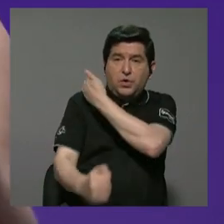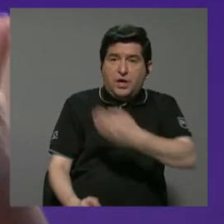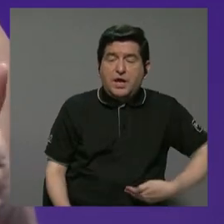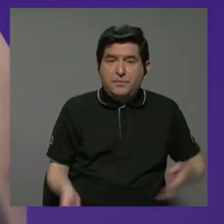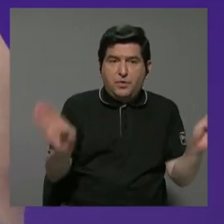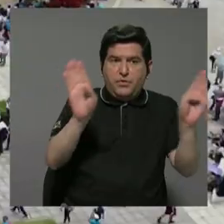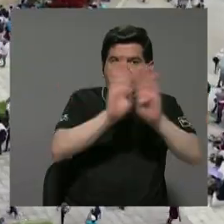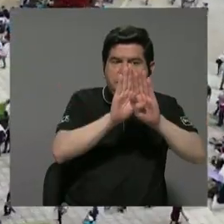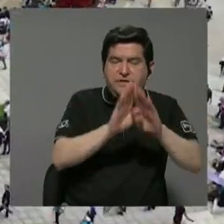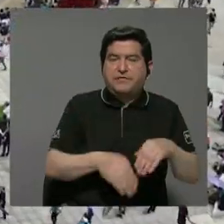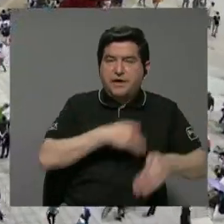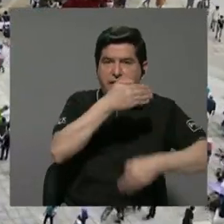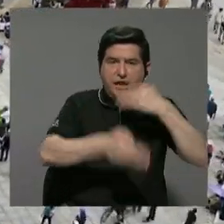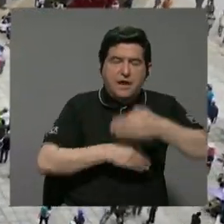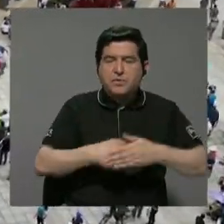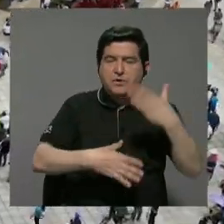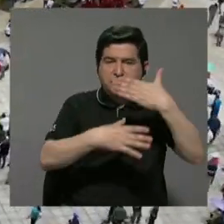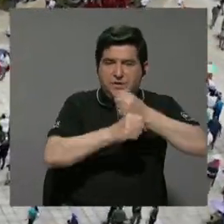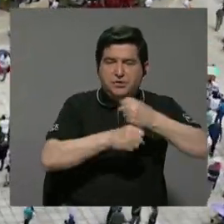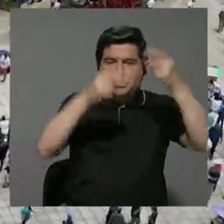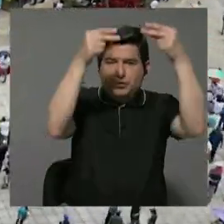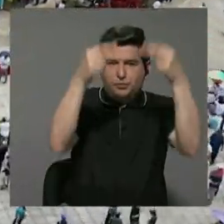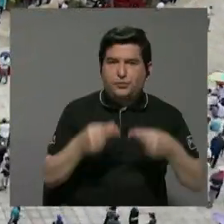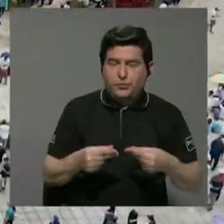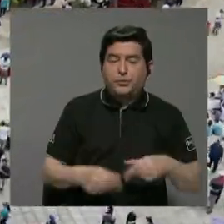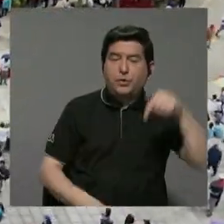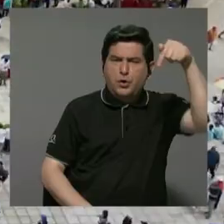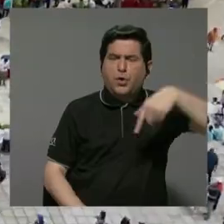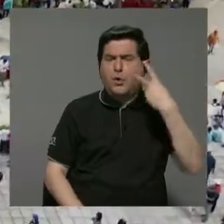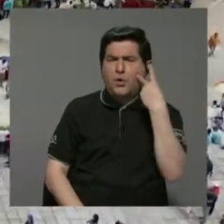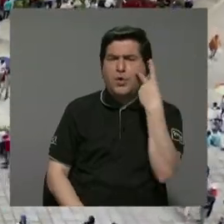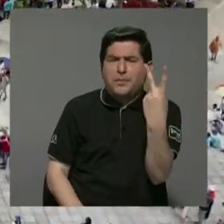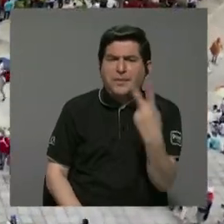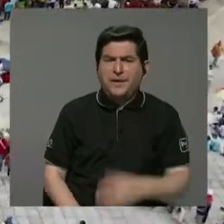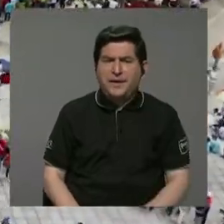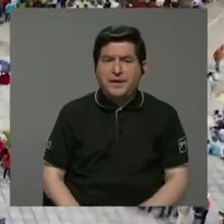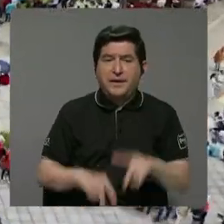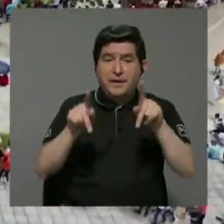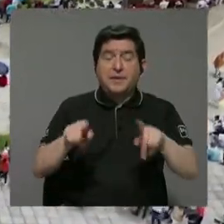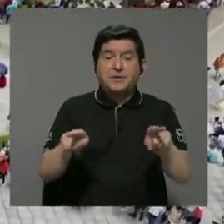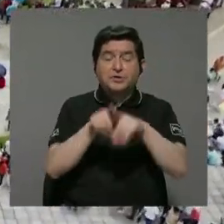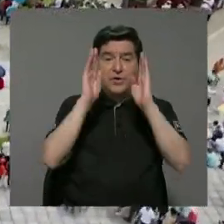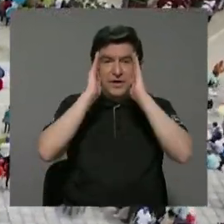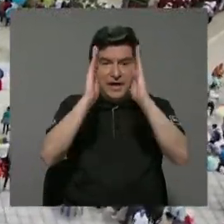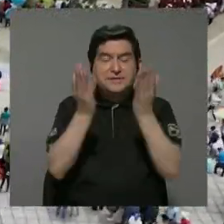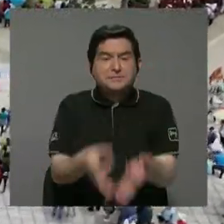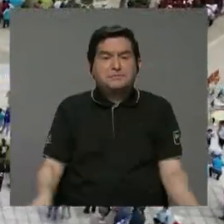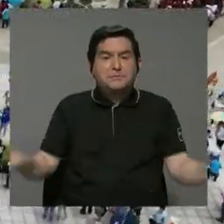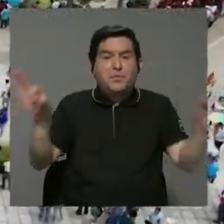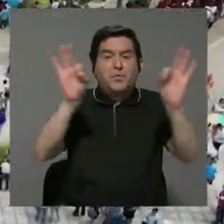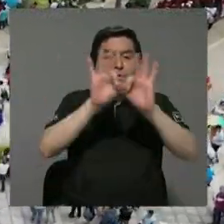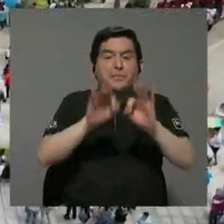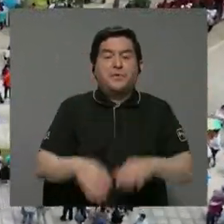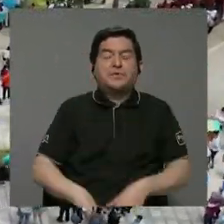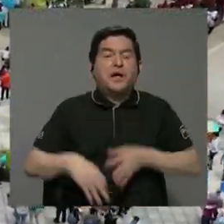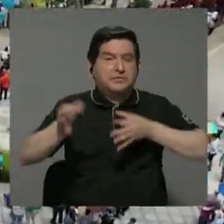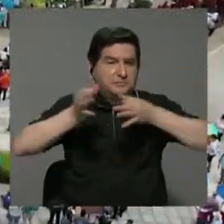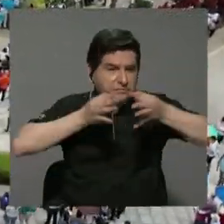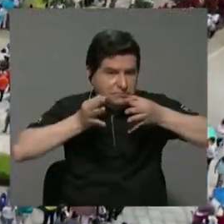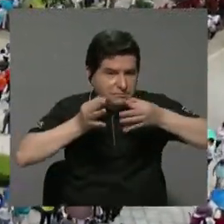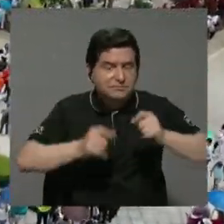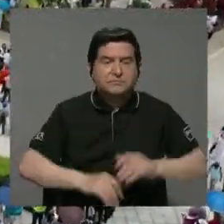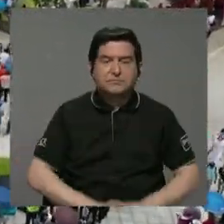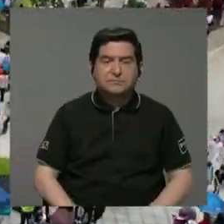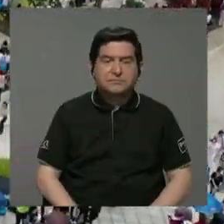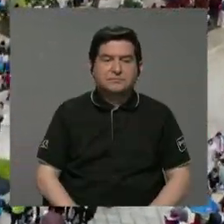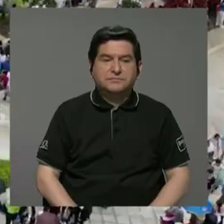proceso previo de elaboración del presupuesto. Hoy lo que estamos viendo, Marcela, y a quienes nos ven también, creo que es importante mencionarlo, es